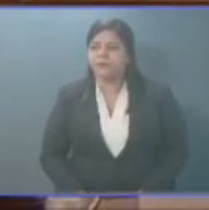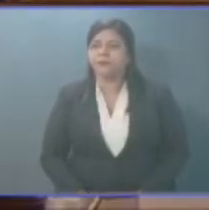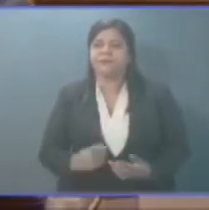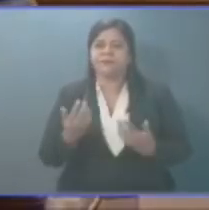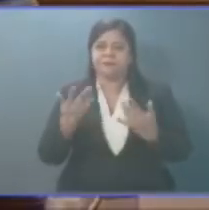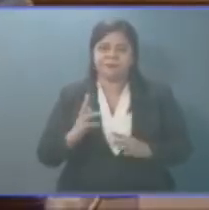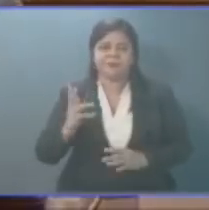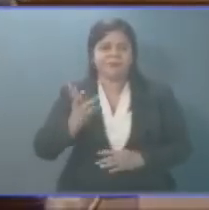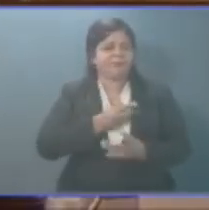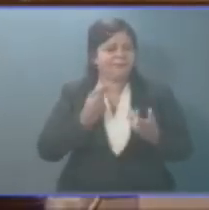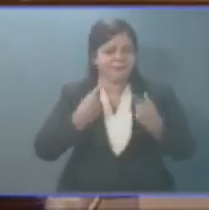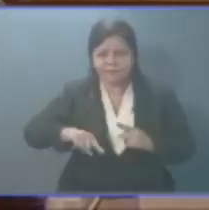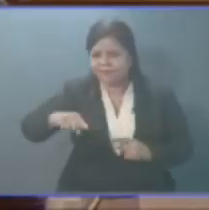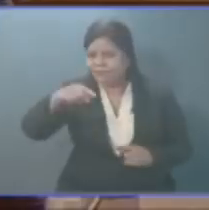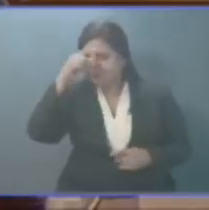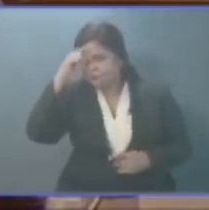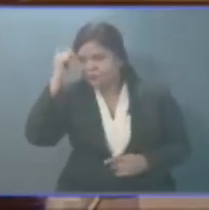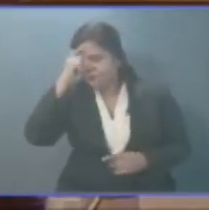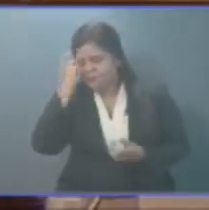Vamos a seguir trabajando.